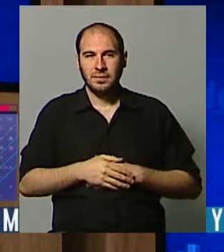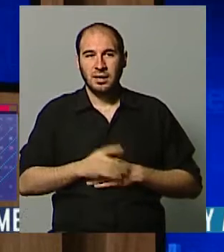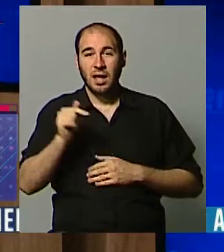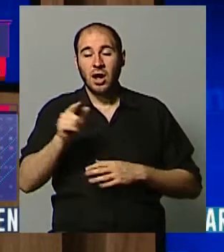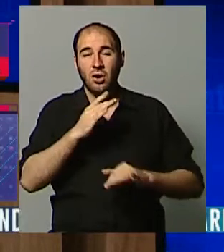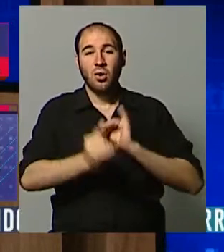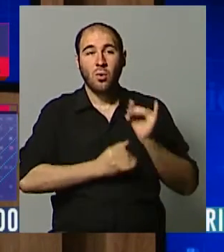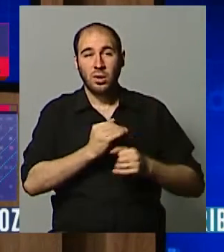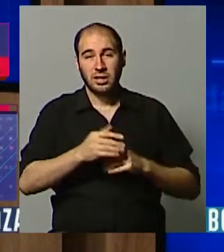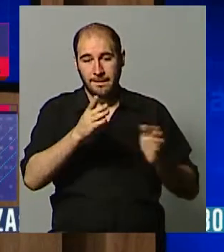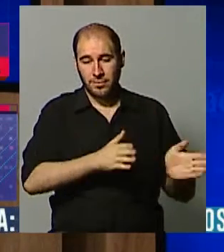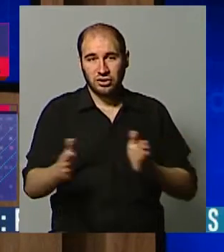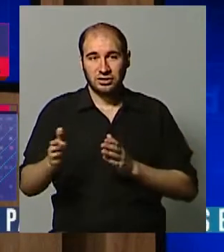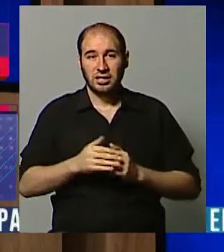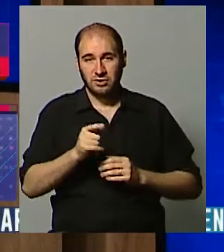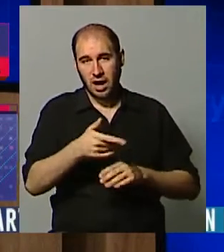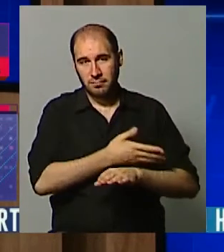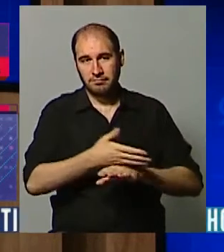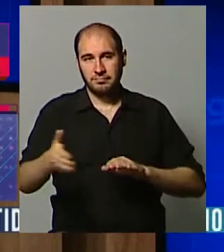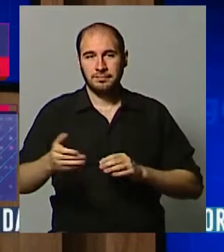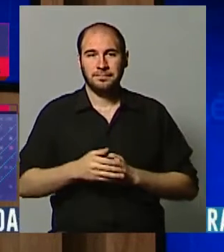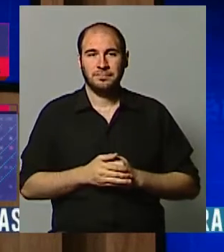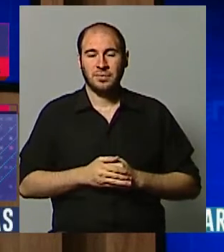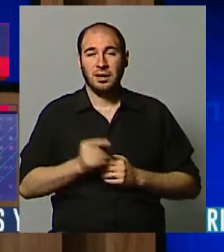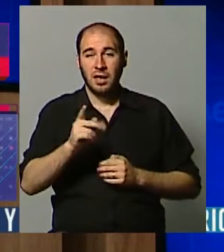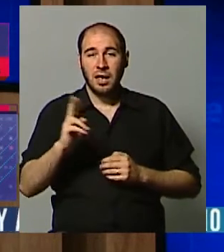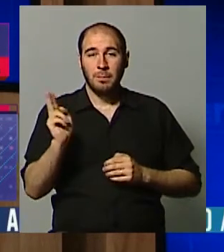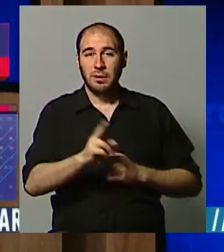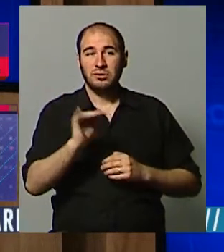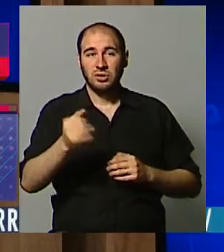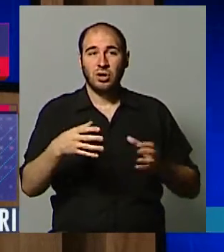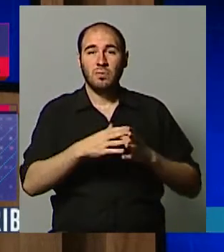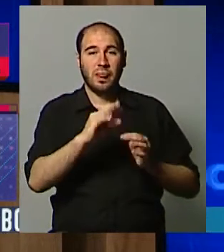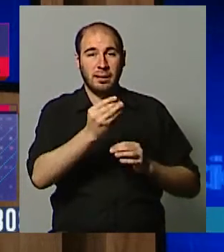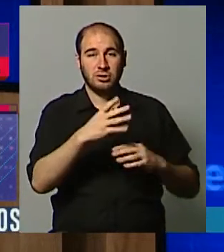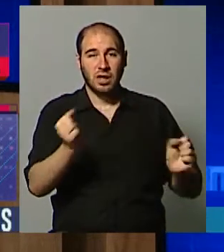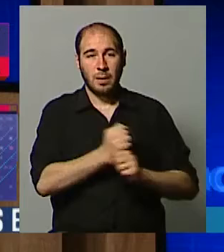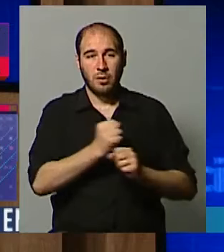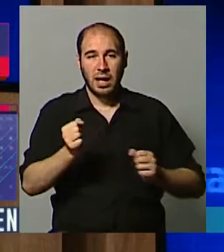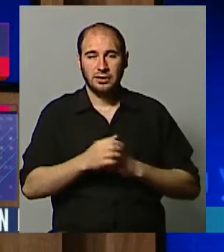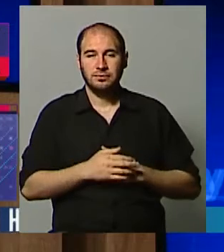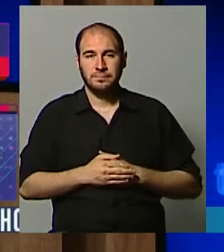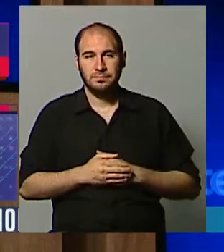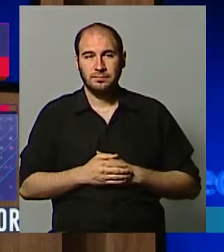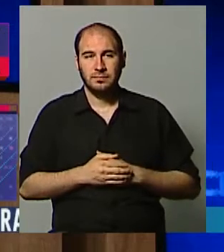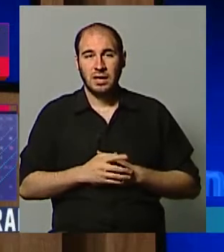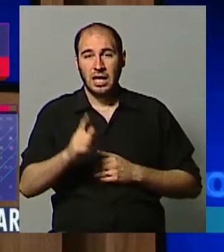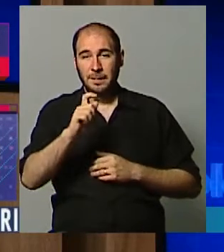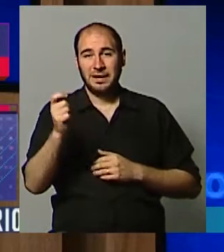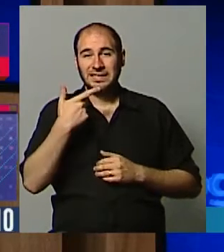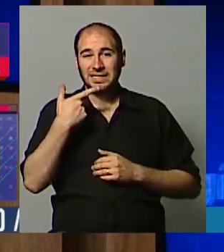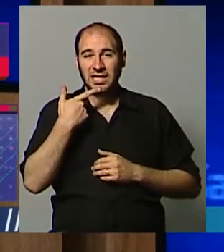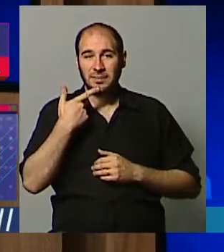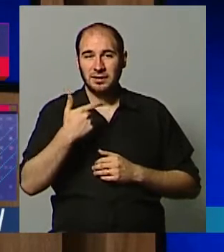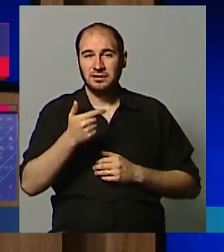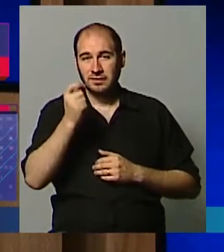se plantea en este proceso que se está dando, que ha habilitado el Partido Demócrata, en el sentido de que en el mes de septiembre, el